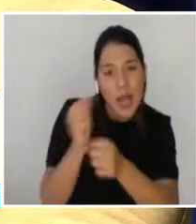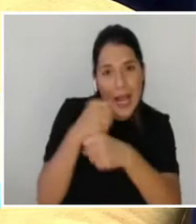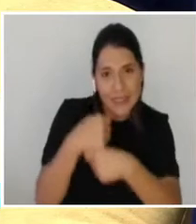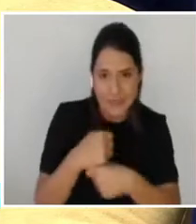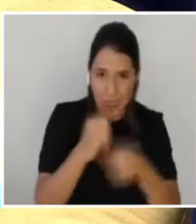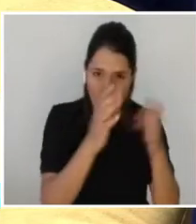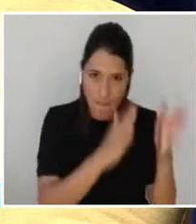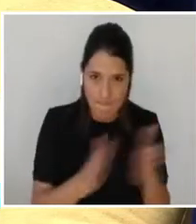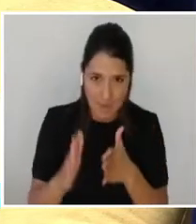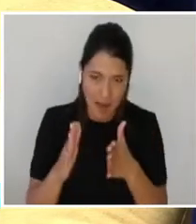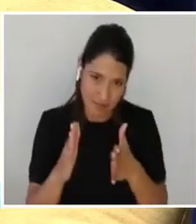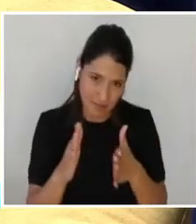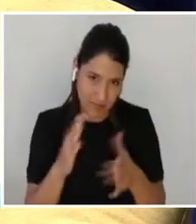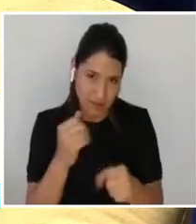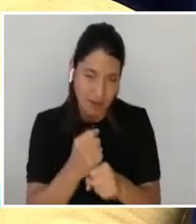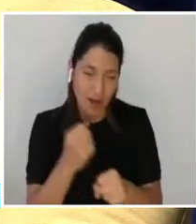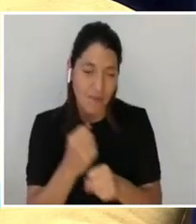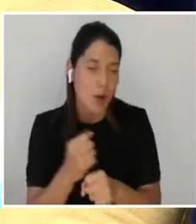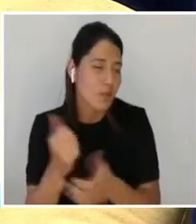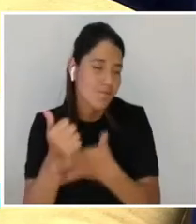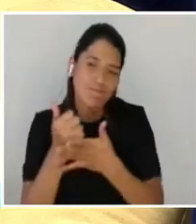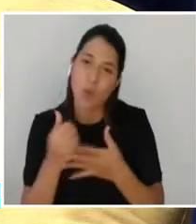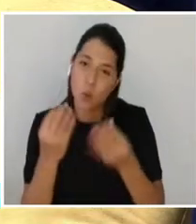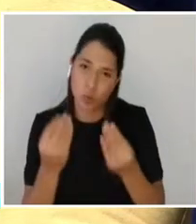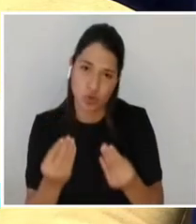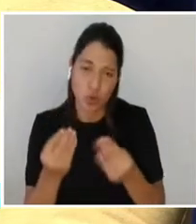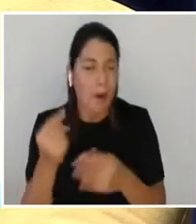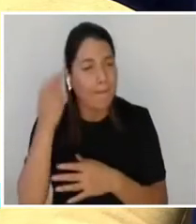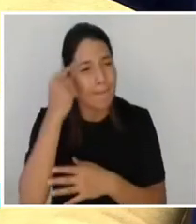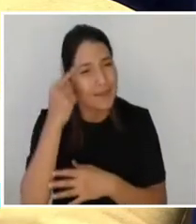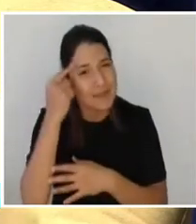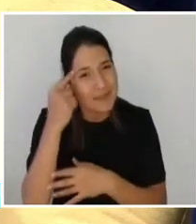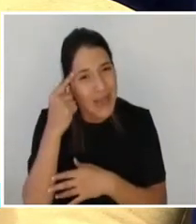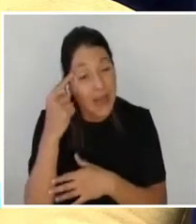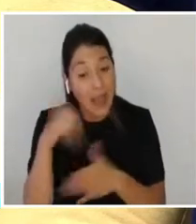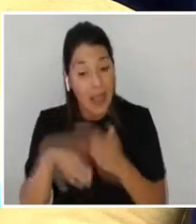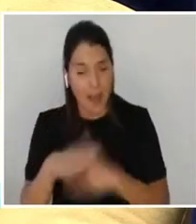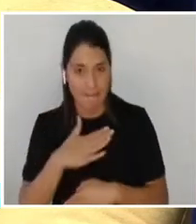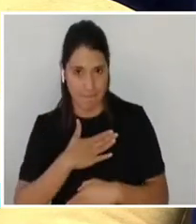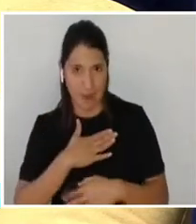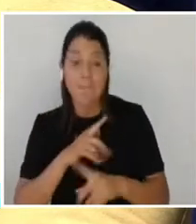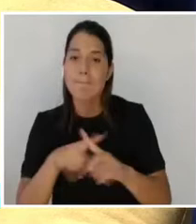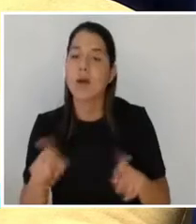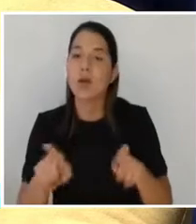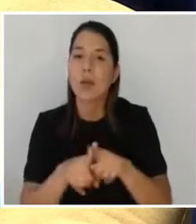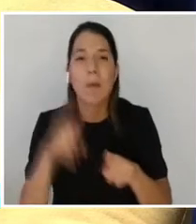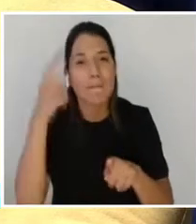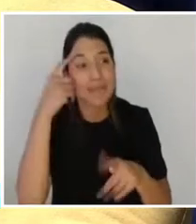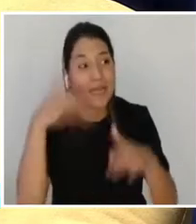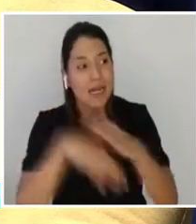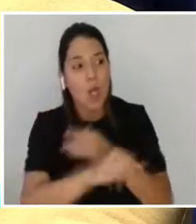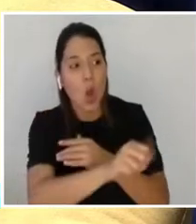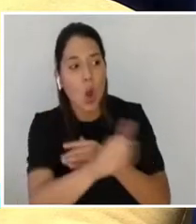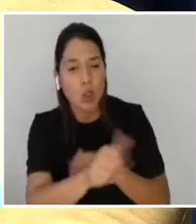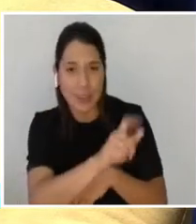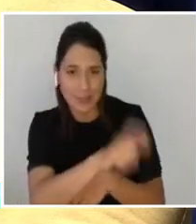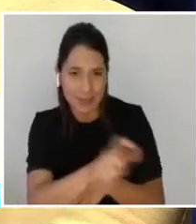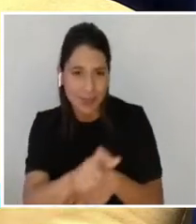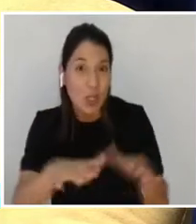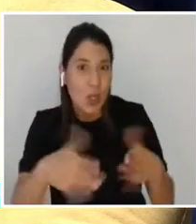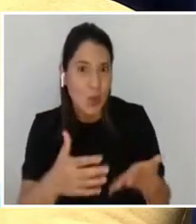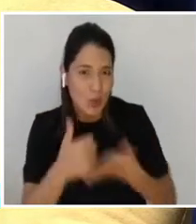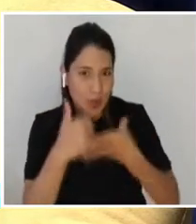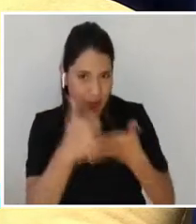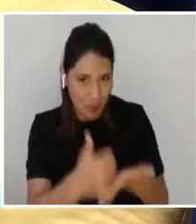ayudado muchísimo, ¿verdad? Pensar en no solo en mí, sino pensar en otras personas y cómo poder ayudarlos. Tanto así